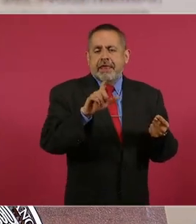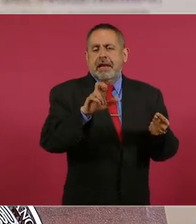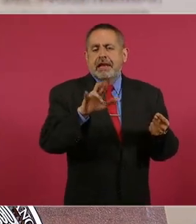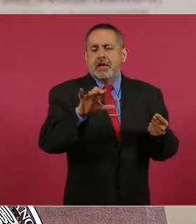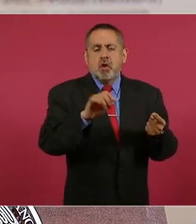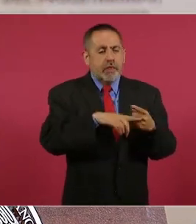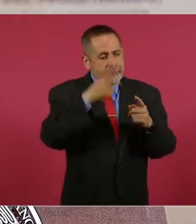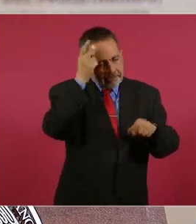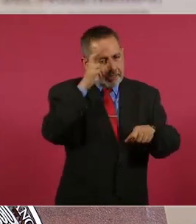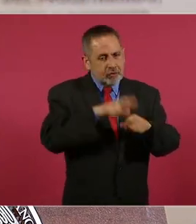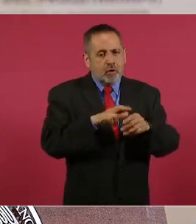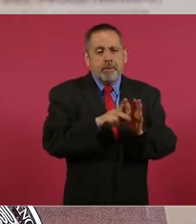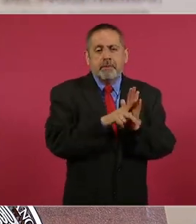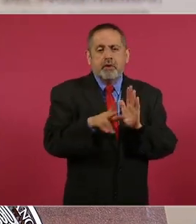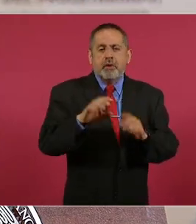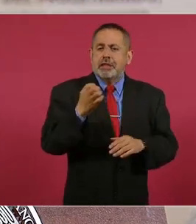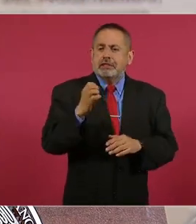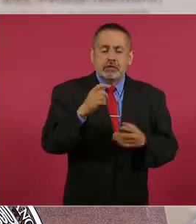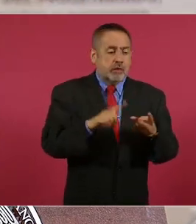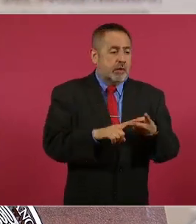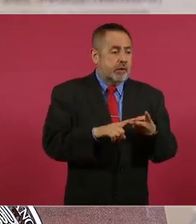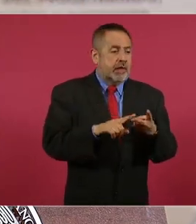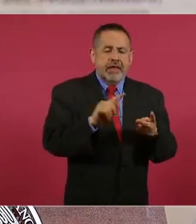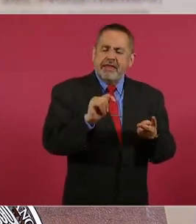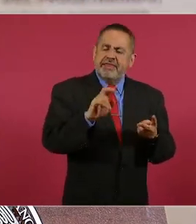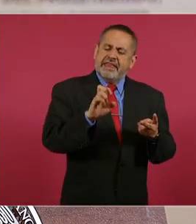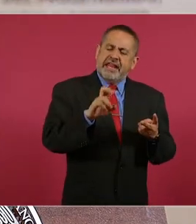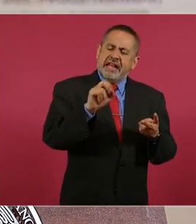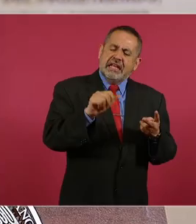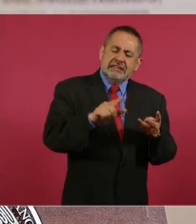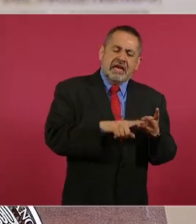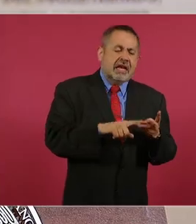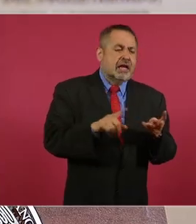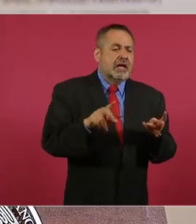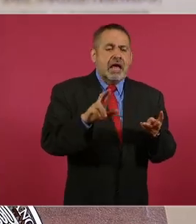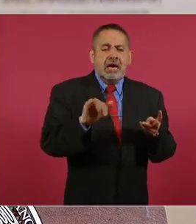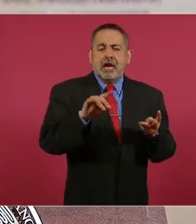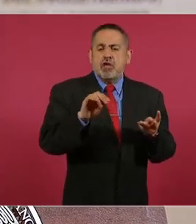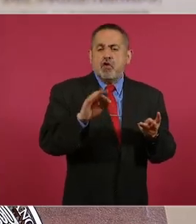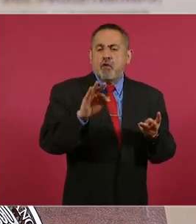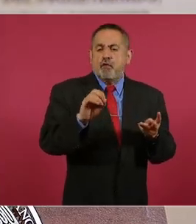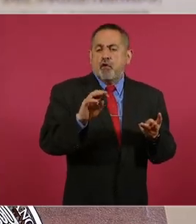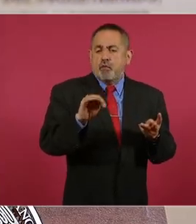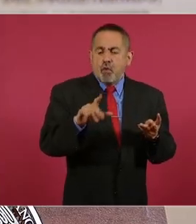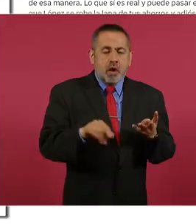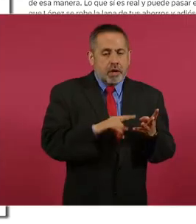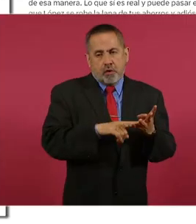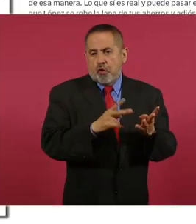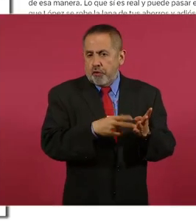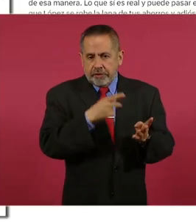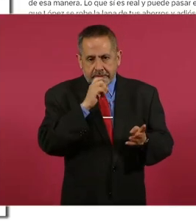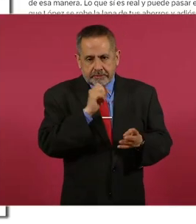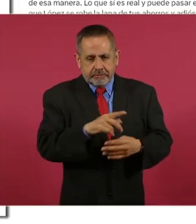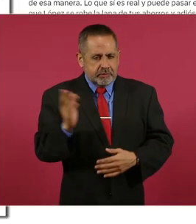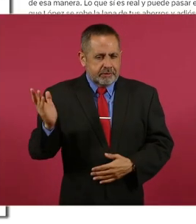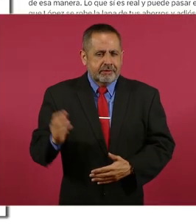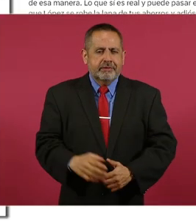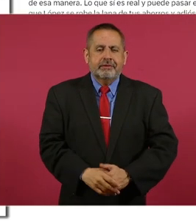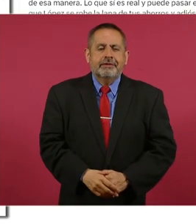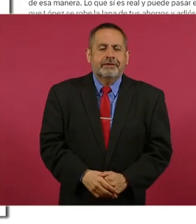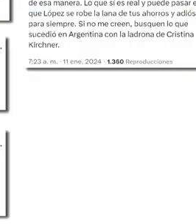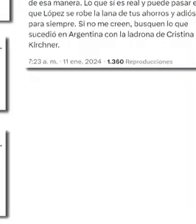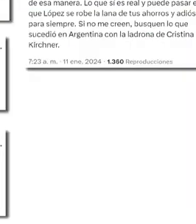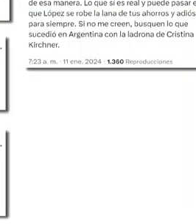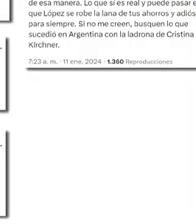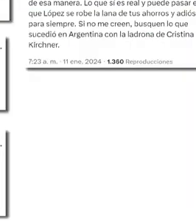de Excelsior, Teresa Castell, El Universal, Radio Fórmula, otra vez Radio Fórmula, W